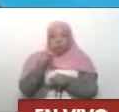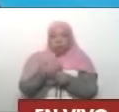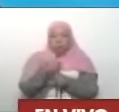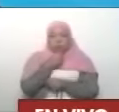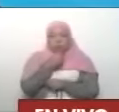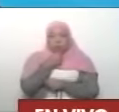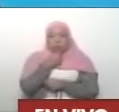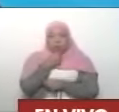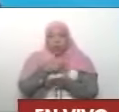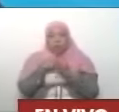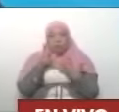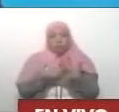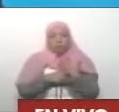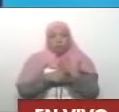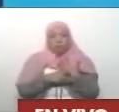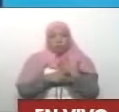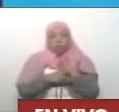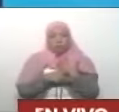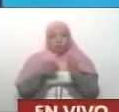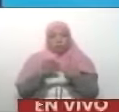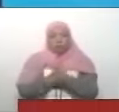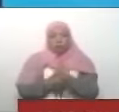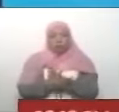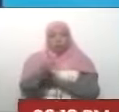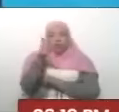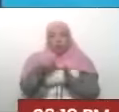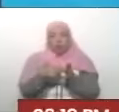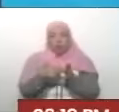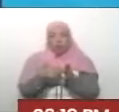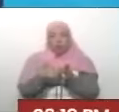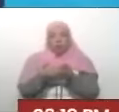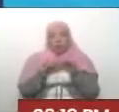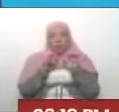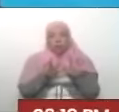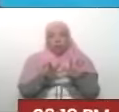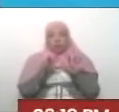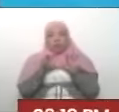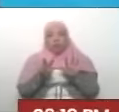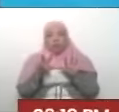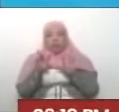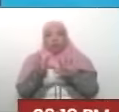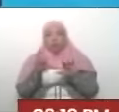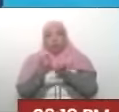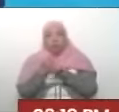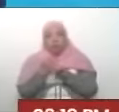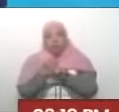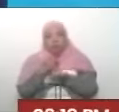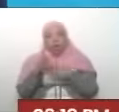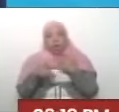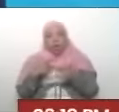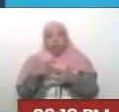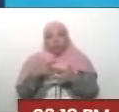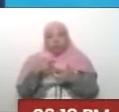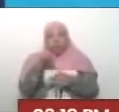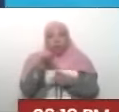periodización que usted proponía. El lapso que va de 1899, que es el ascenso de Cipriano Castro,